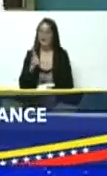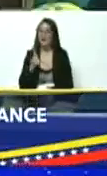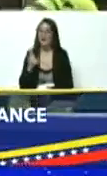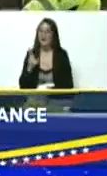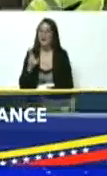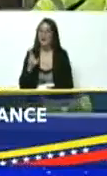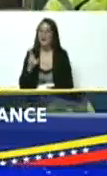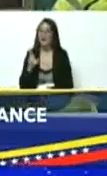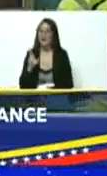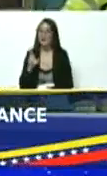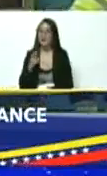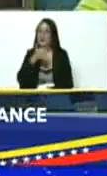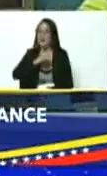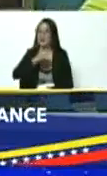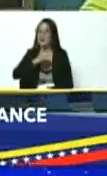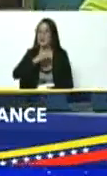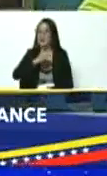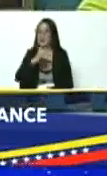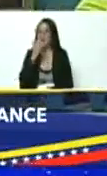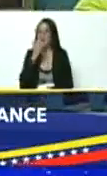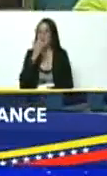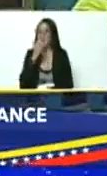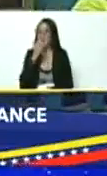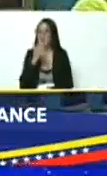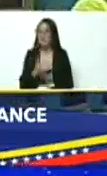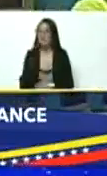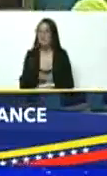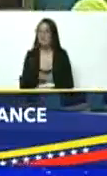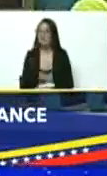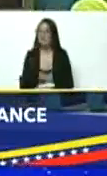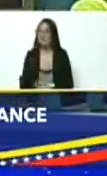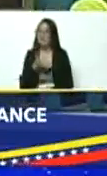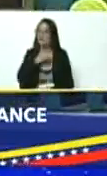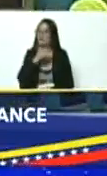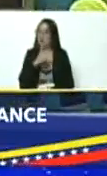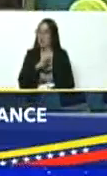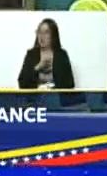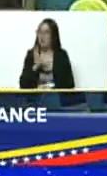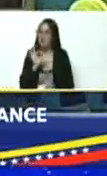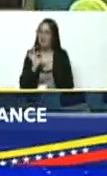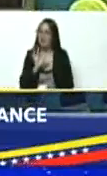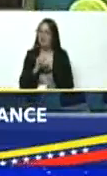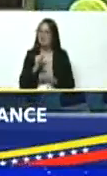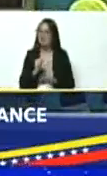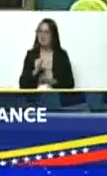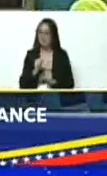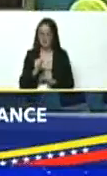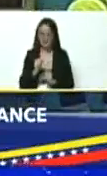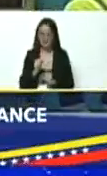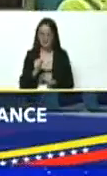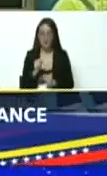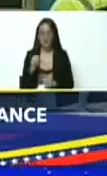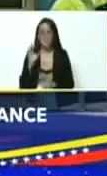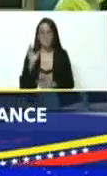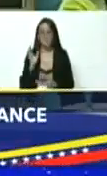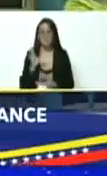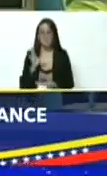R mayúscula de resistencia. Resistir, resistir con rebeldía, con valentía, con